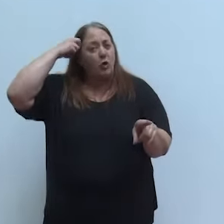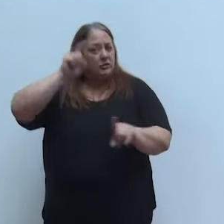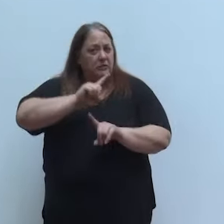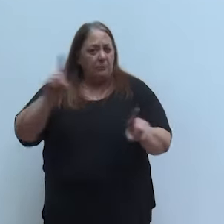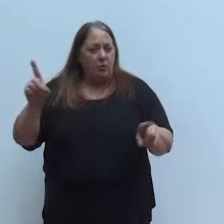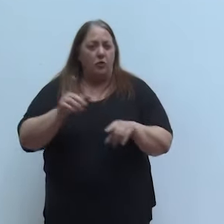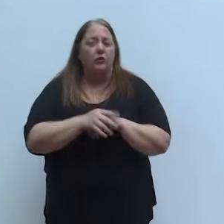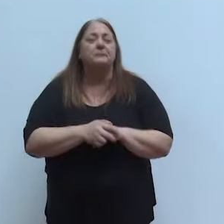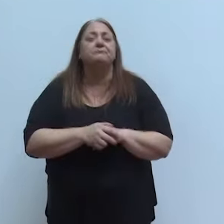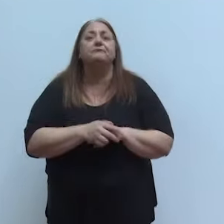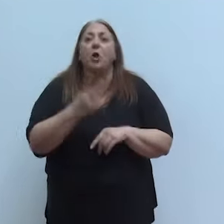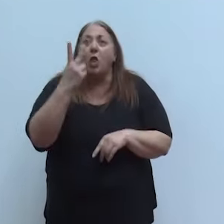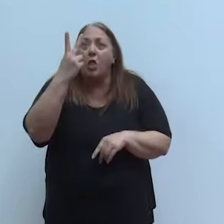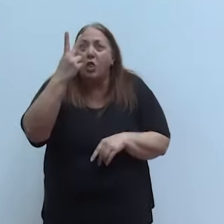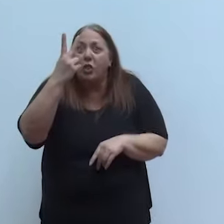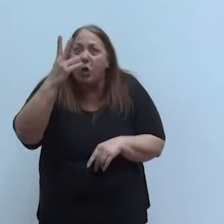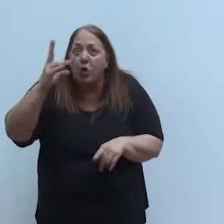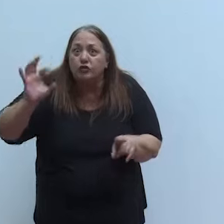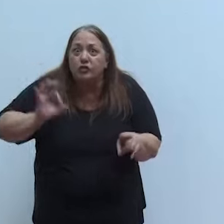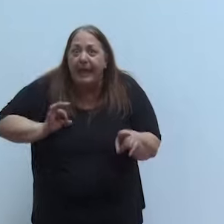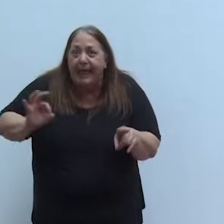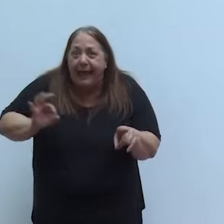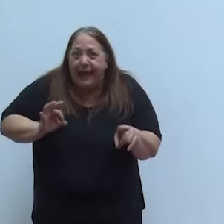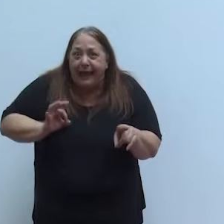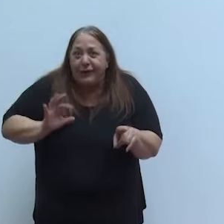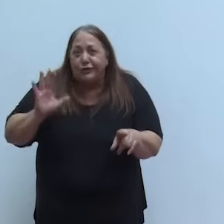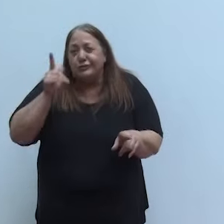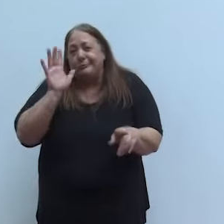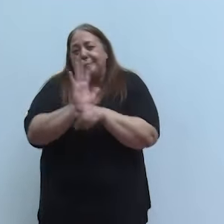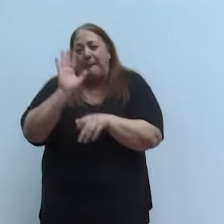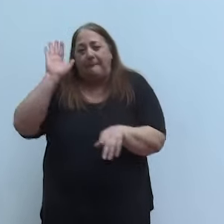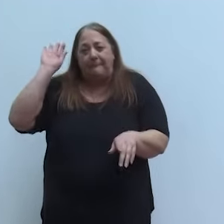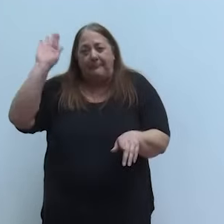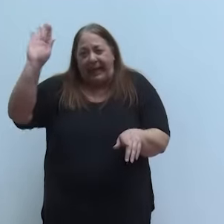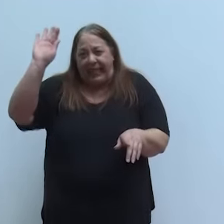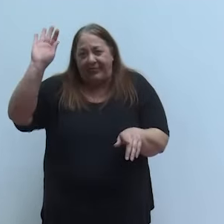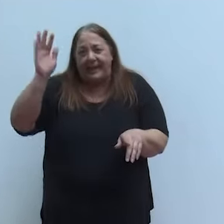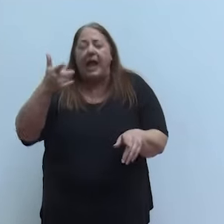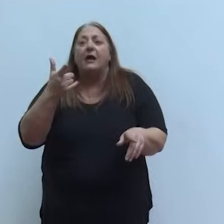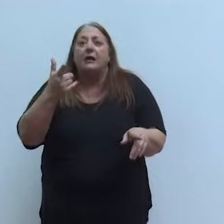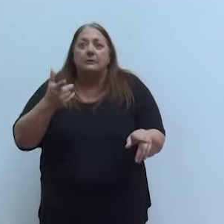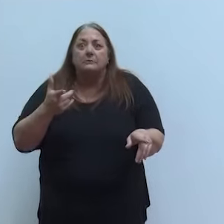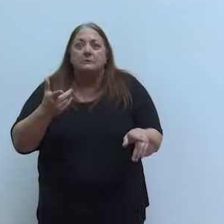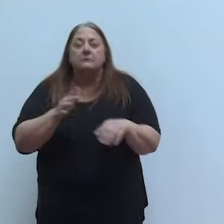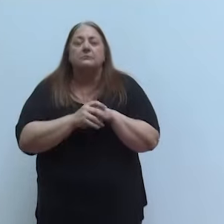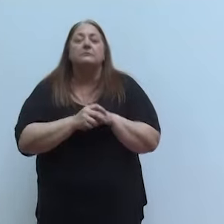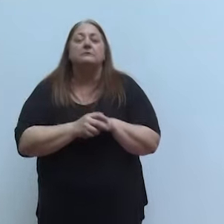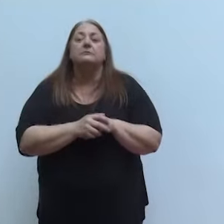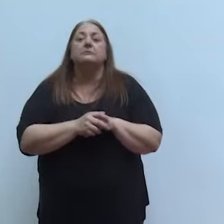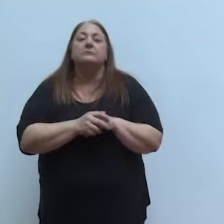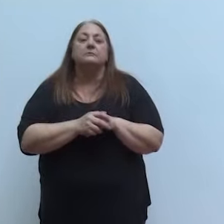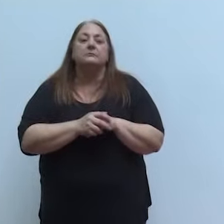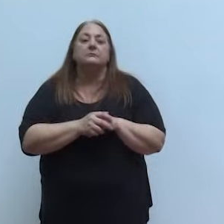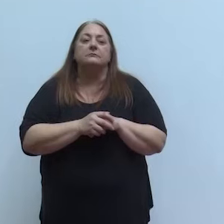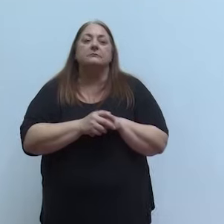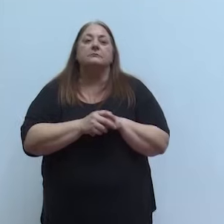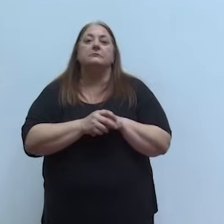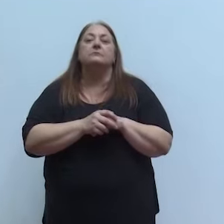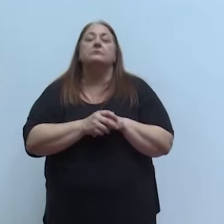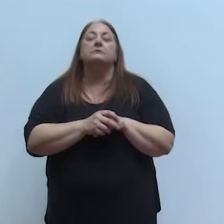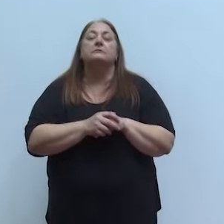de prédica consiguió que el 34 por de la gente adire esta idea es cierto la mitad dice no está bien la justicia social